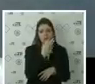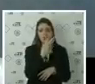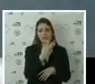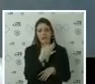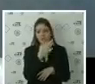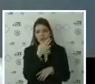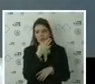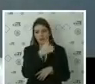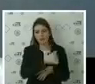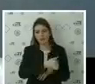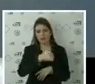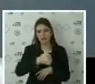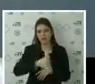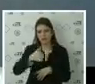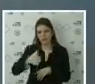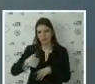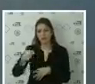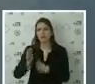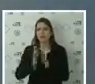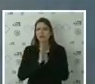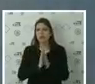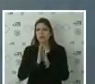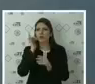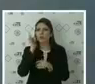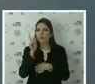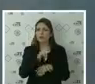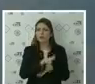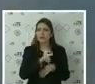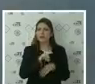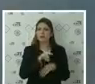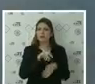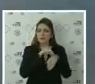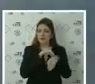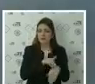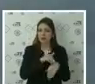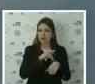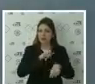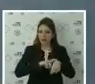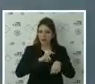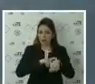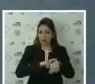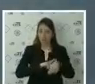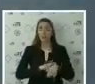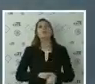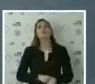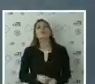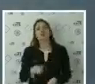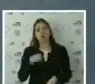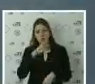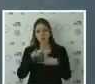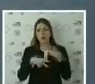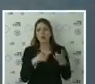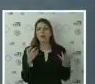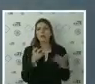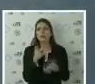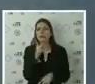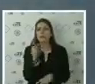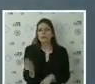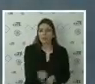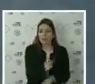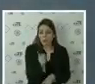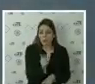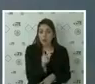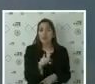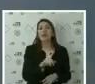pediría que nos pudiéramos acotar a ese tiempo. Haré una pregunta detonadora para que puedan participar. Posteriormente,